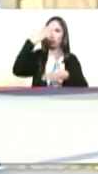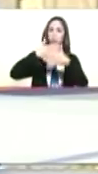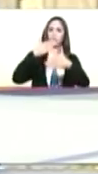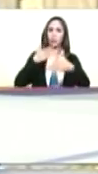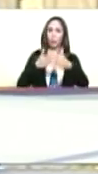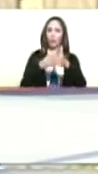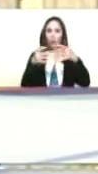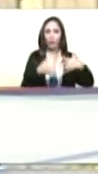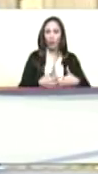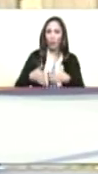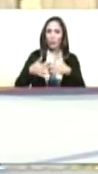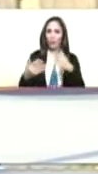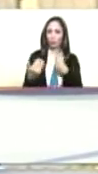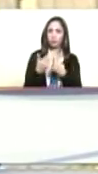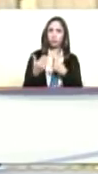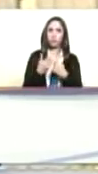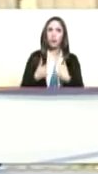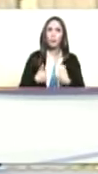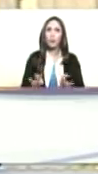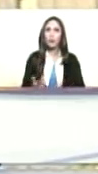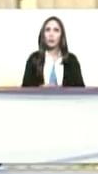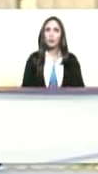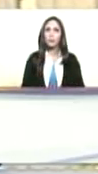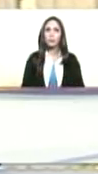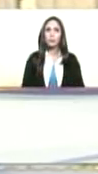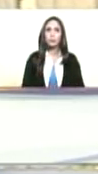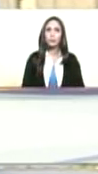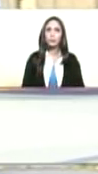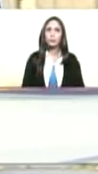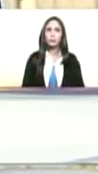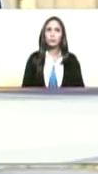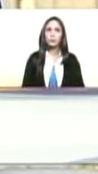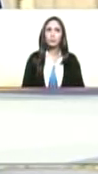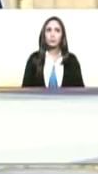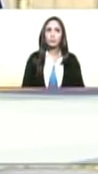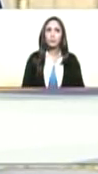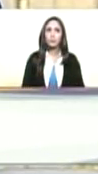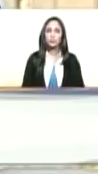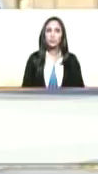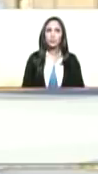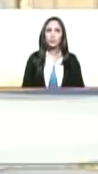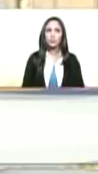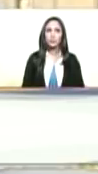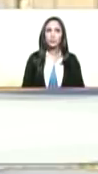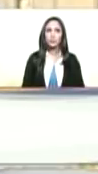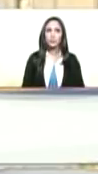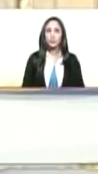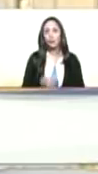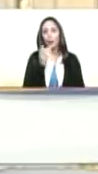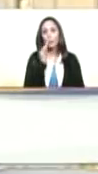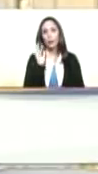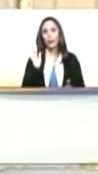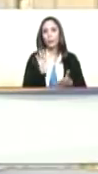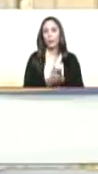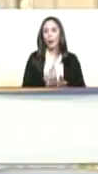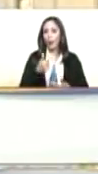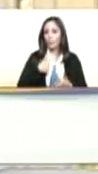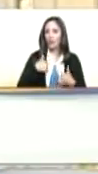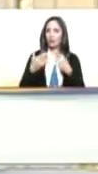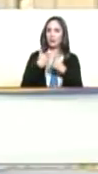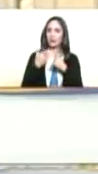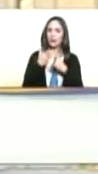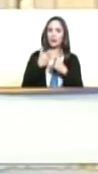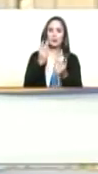les parece? La sanción para mí es como que fuera una condecoración en honor a